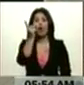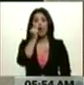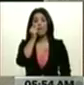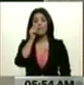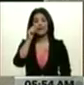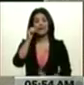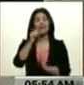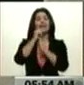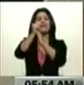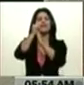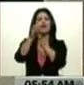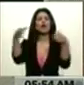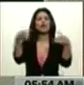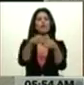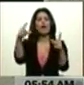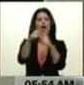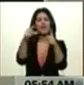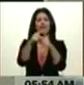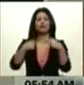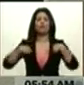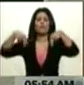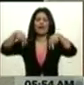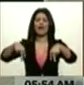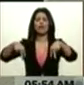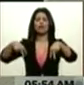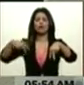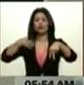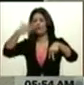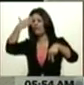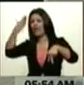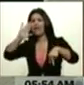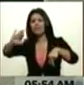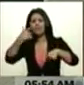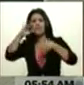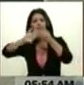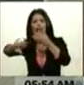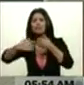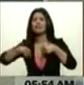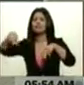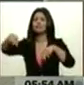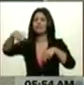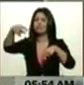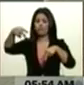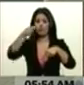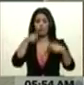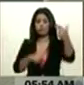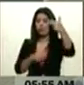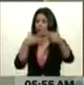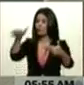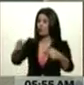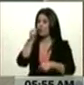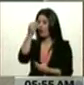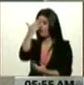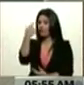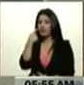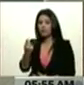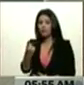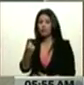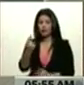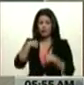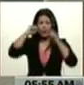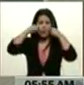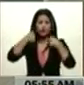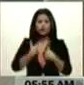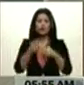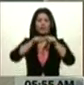de Acción Democrática frente a mí en Guárico, recuerdo. Ese día, todos nos tiramos al piso en